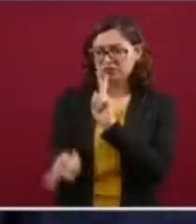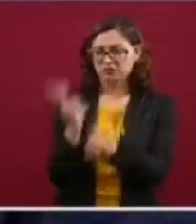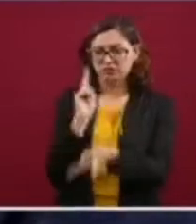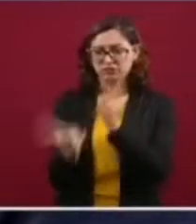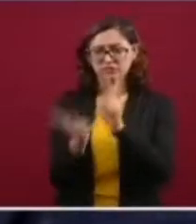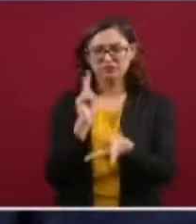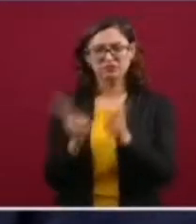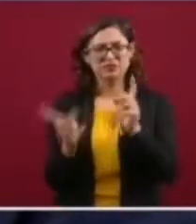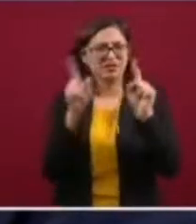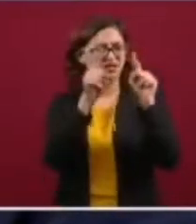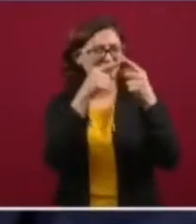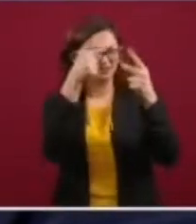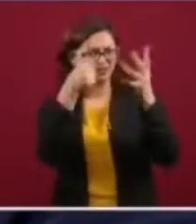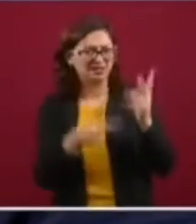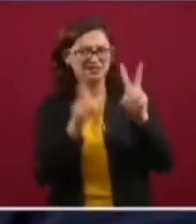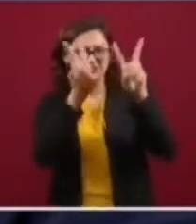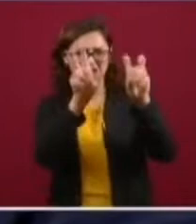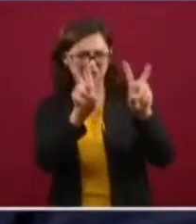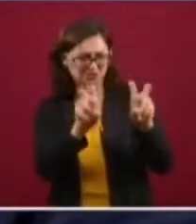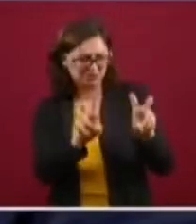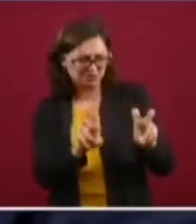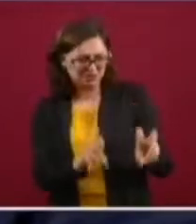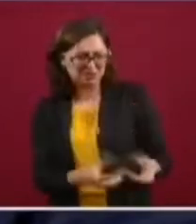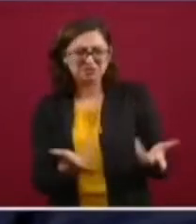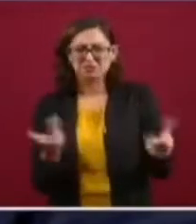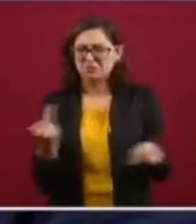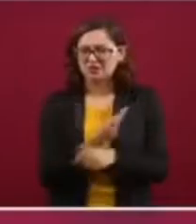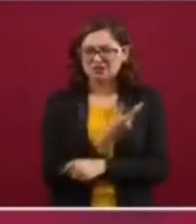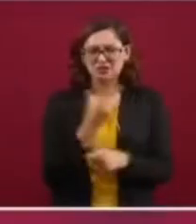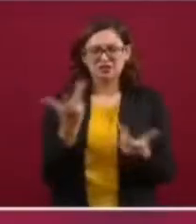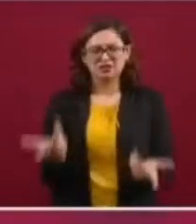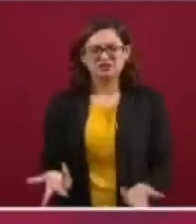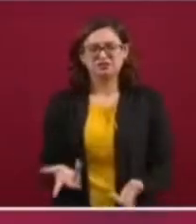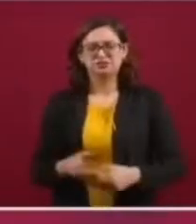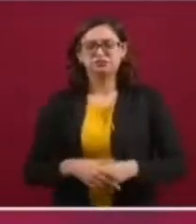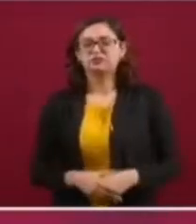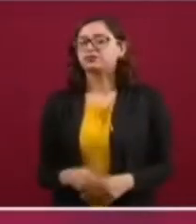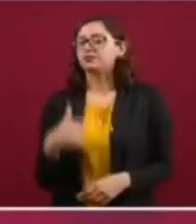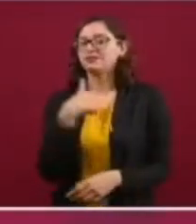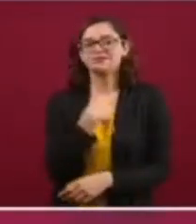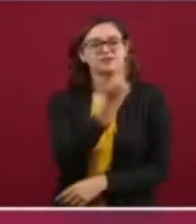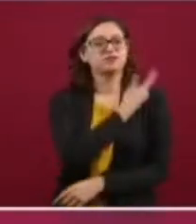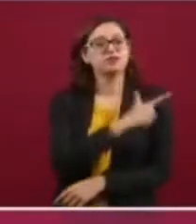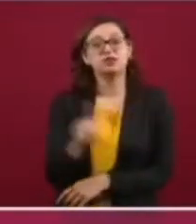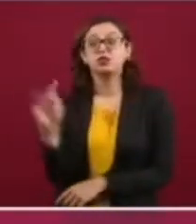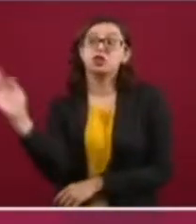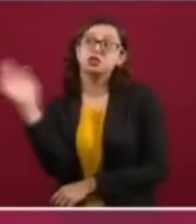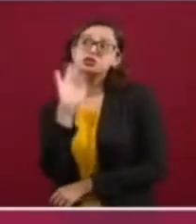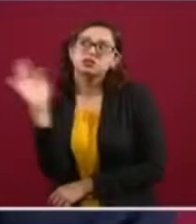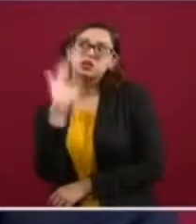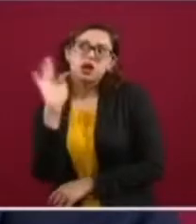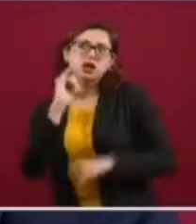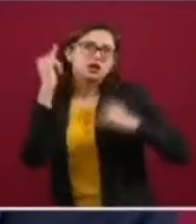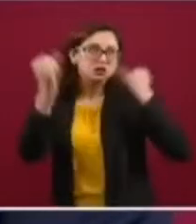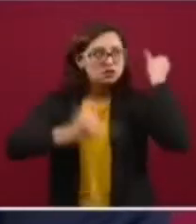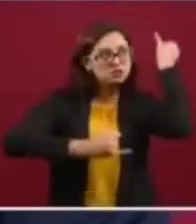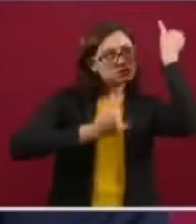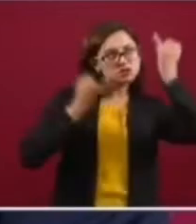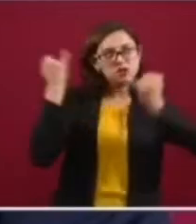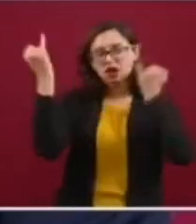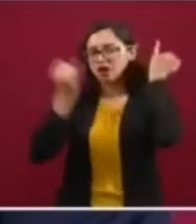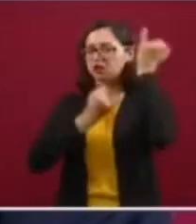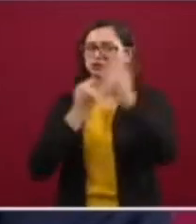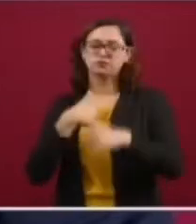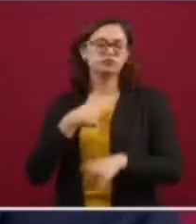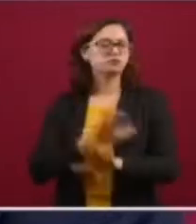estos temas pero si si éste no me gusta la especulación no hago conjeturas